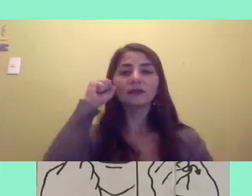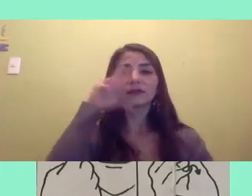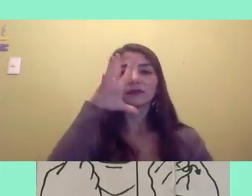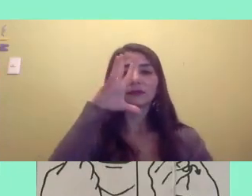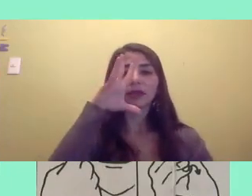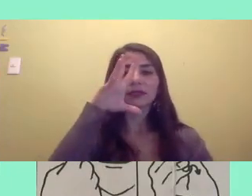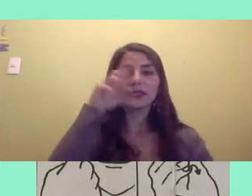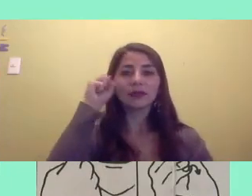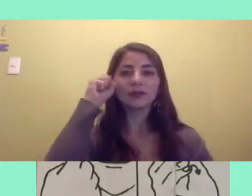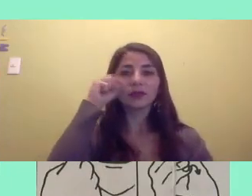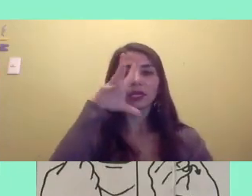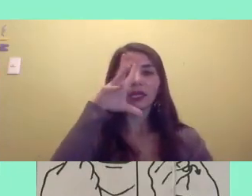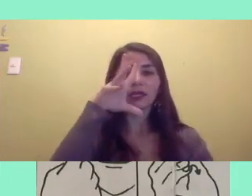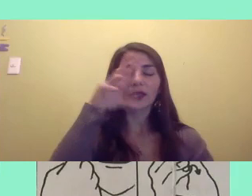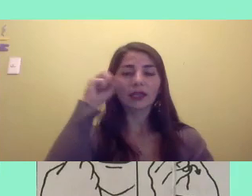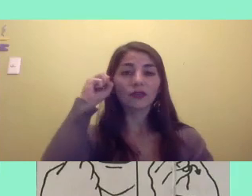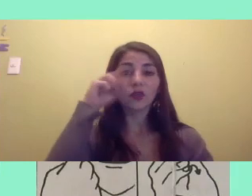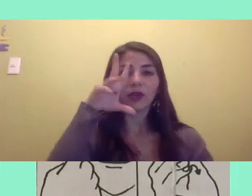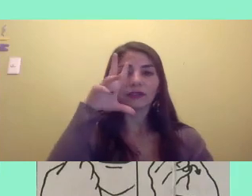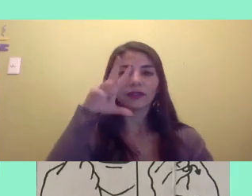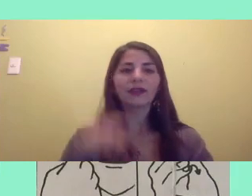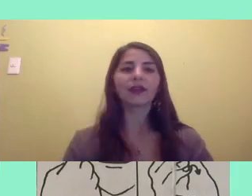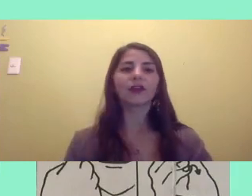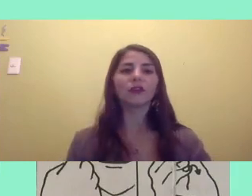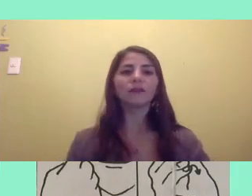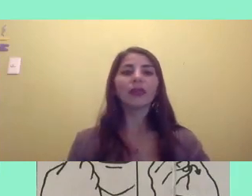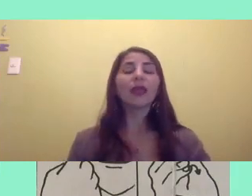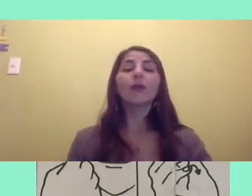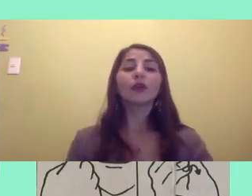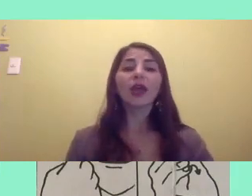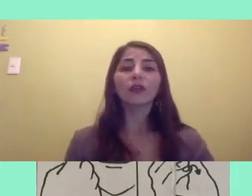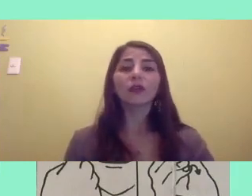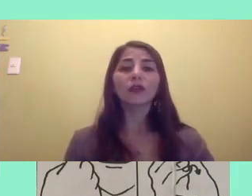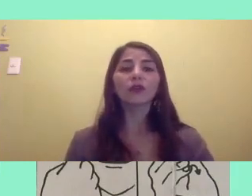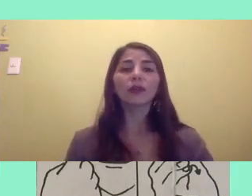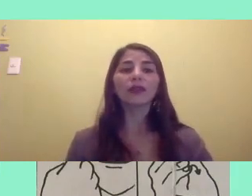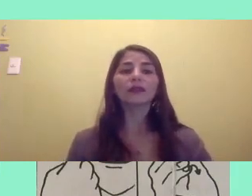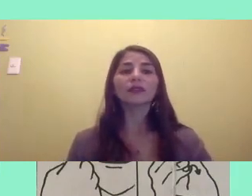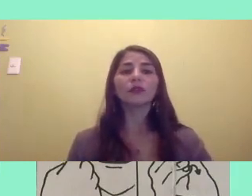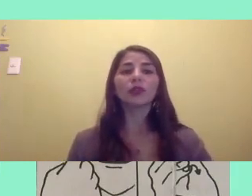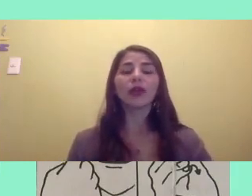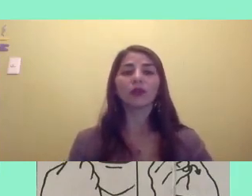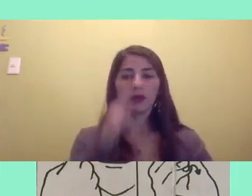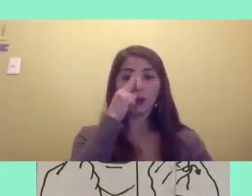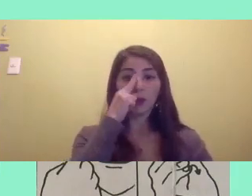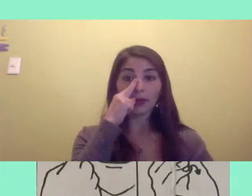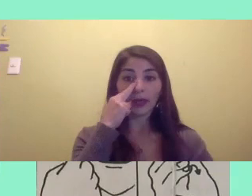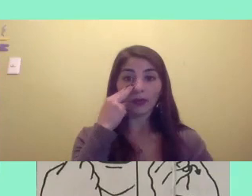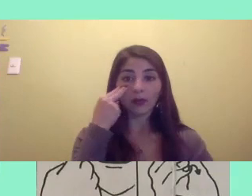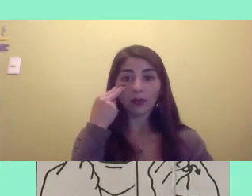Naranjo, así, porque es fuerte el naranjo. Morado, dos formas de decir